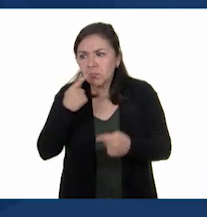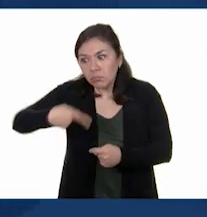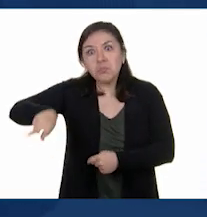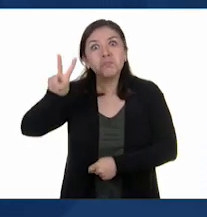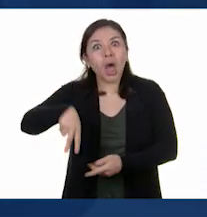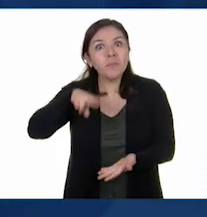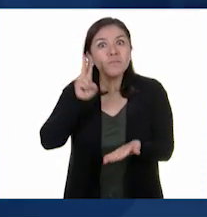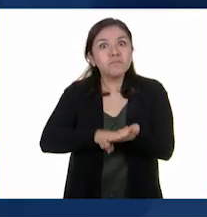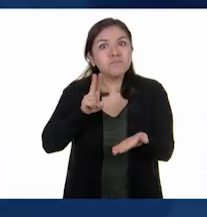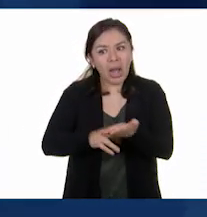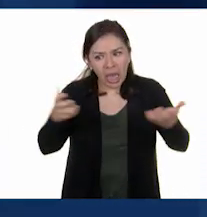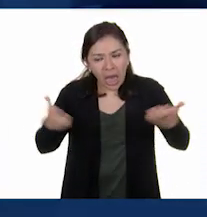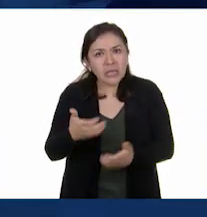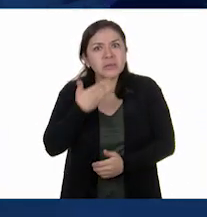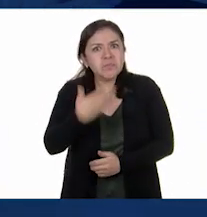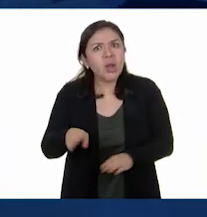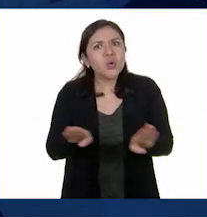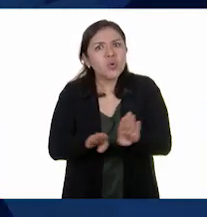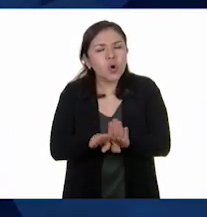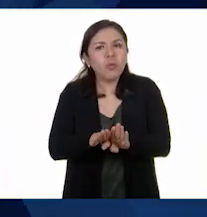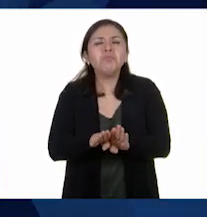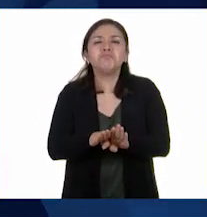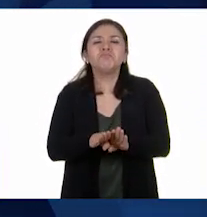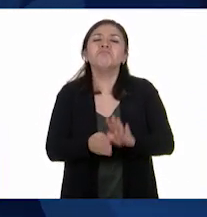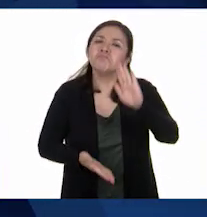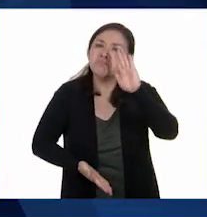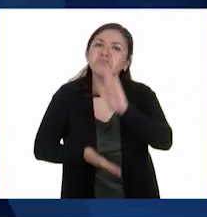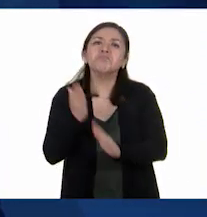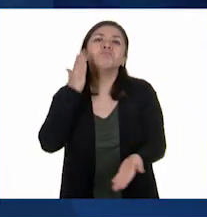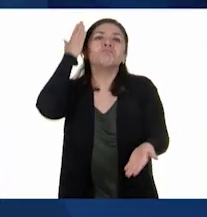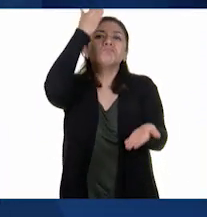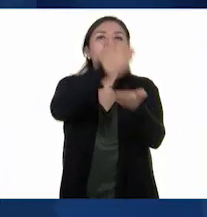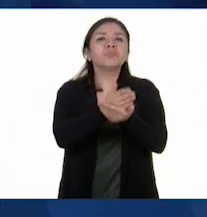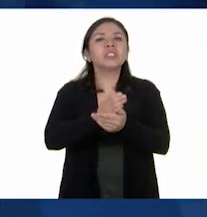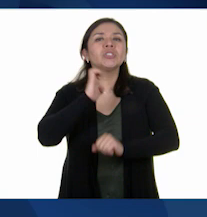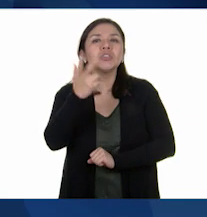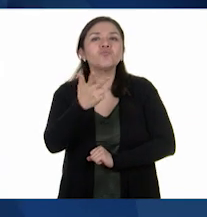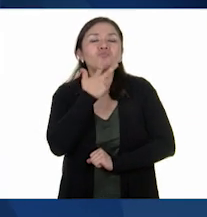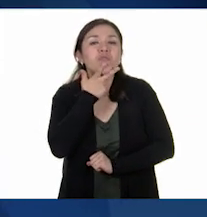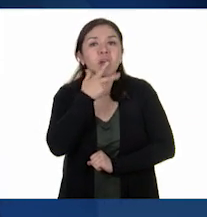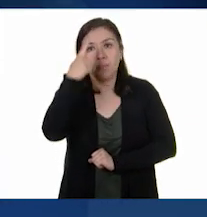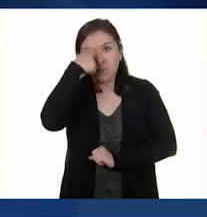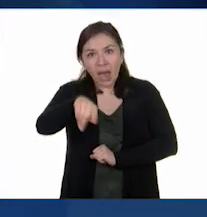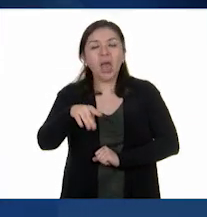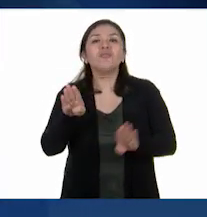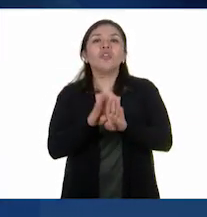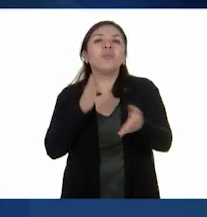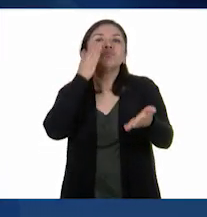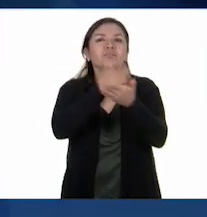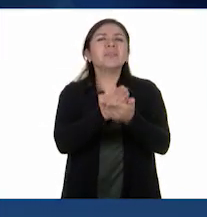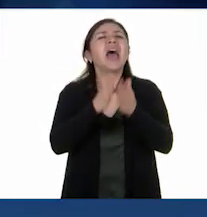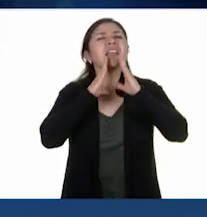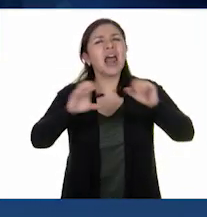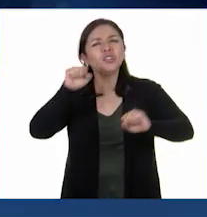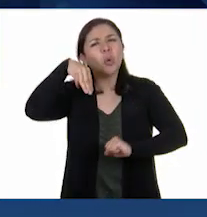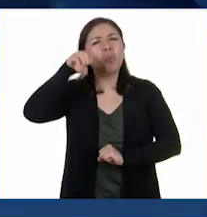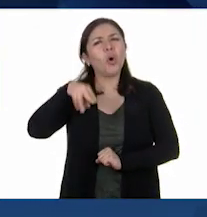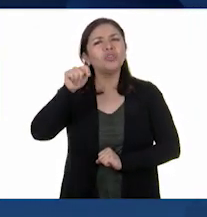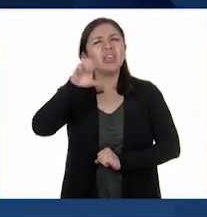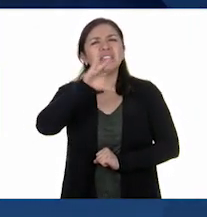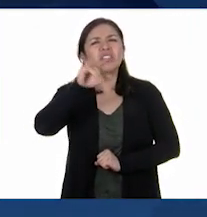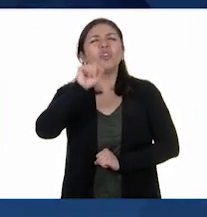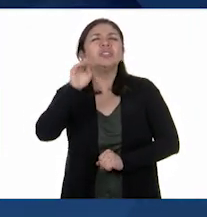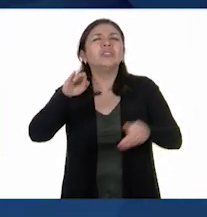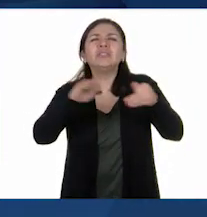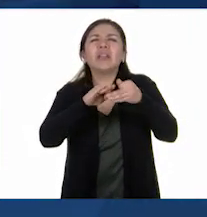y para qué seríamos buenos, tomamos el rumbo de Chihuahua y fuimos a detenernos en el rancho de Montecillo, que está como a